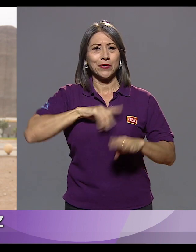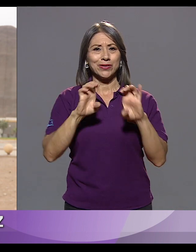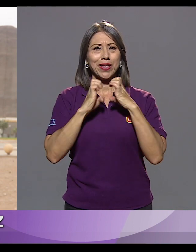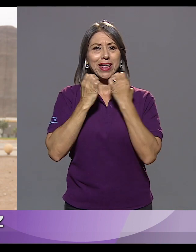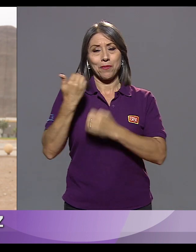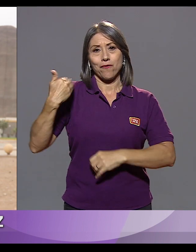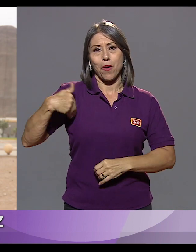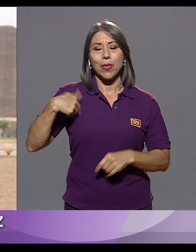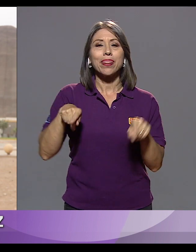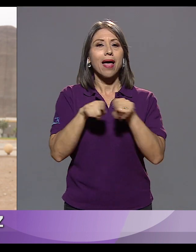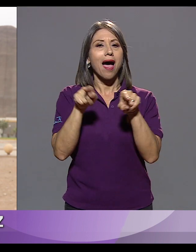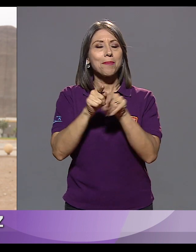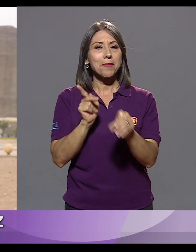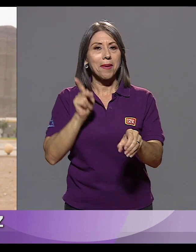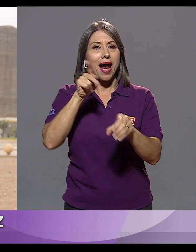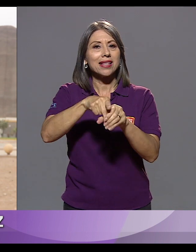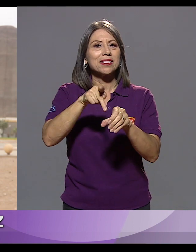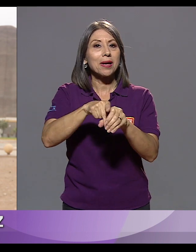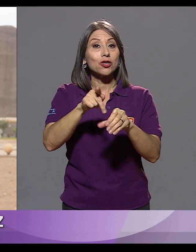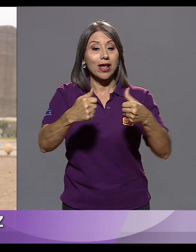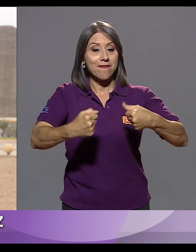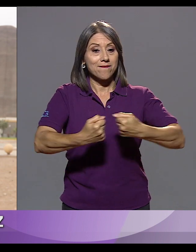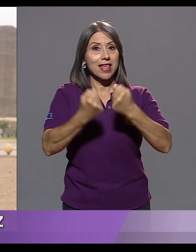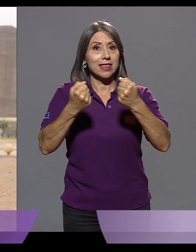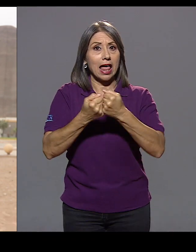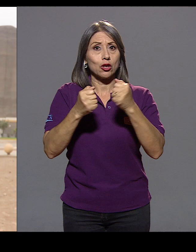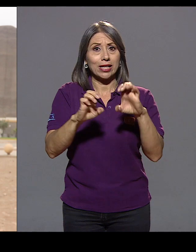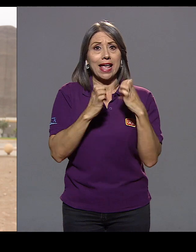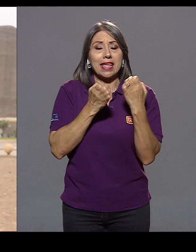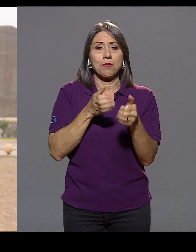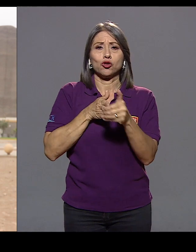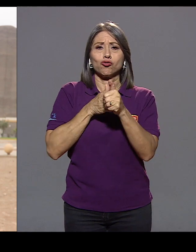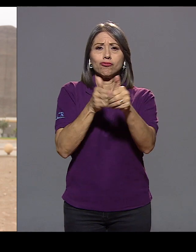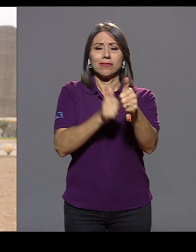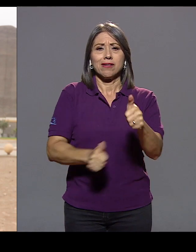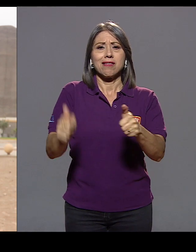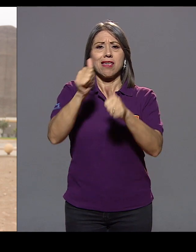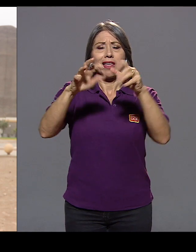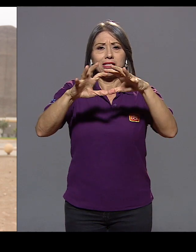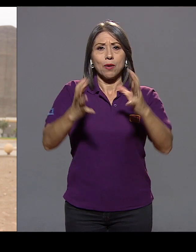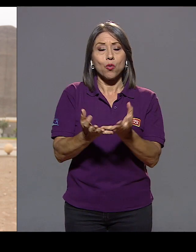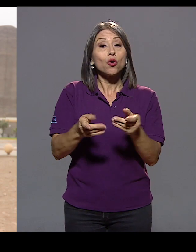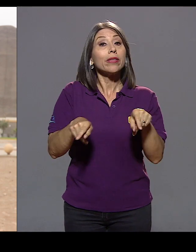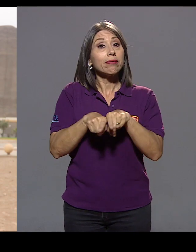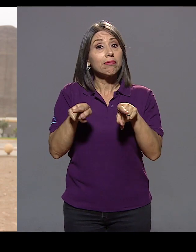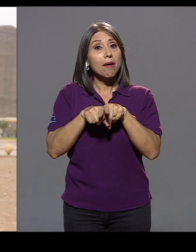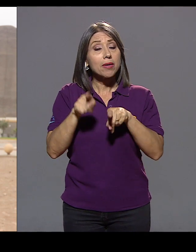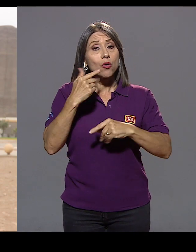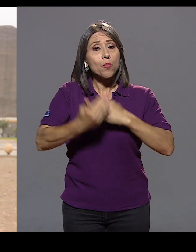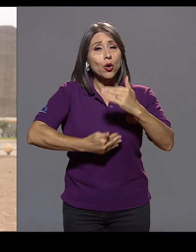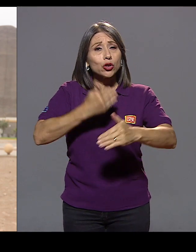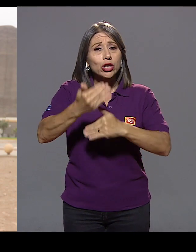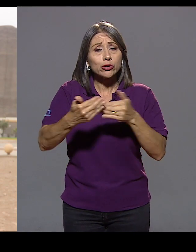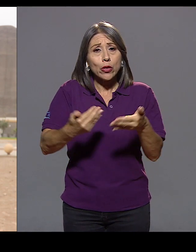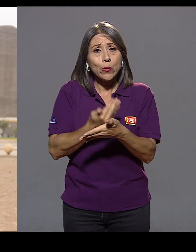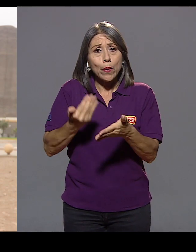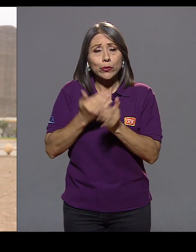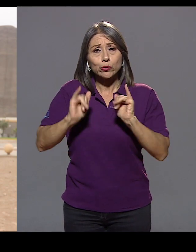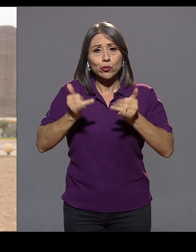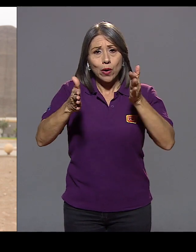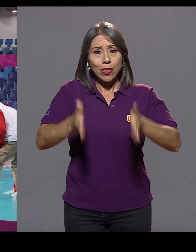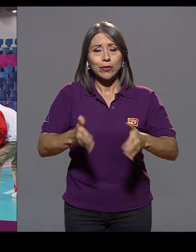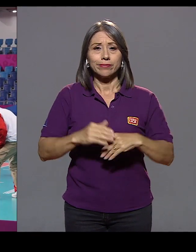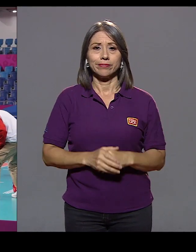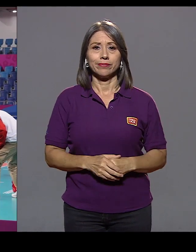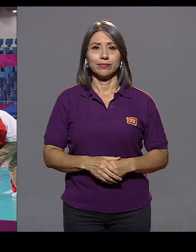selección masculina también tuvo participación, enfrentándose a líderes del mundo y también pasando por un proceso de renovación en su